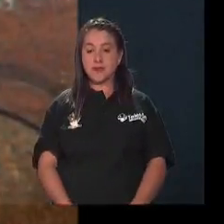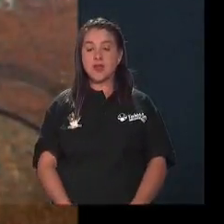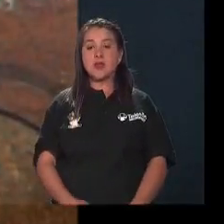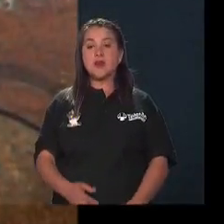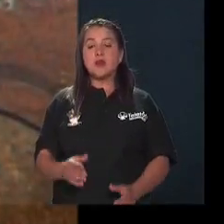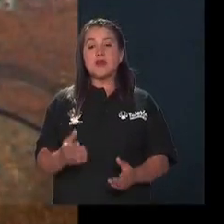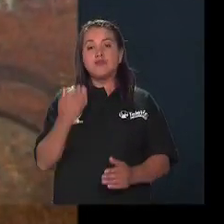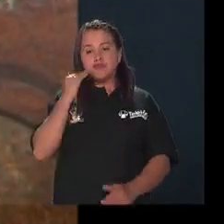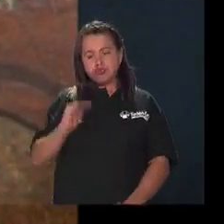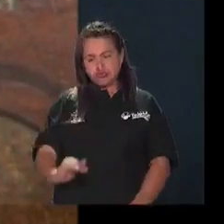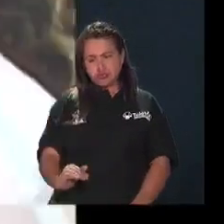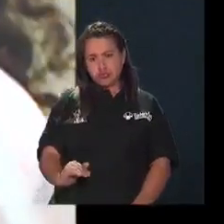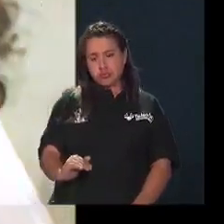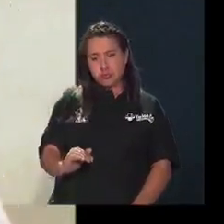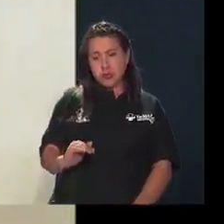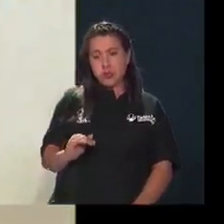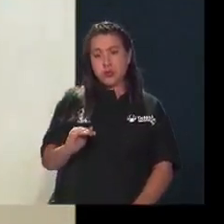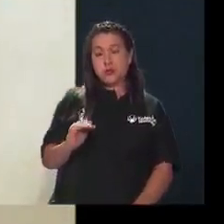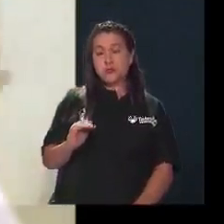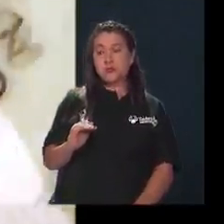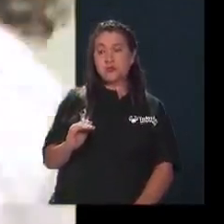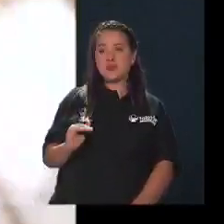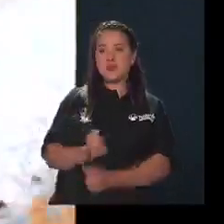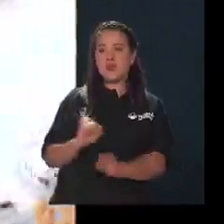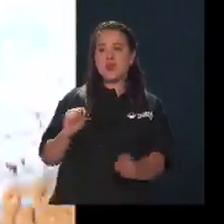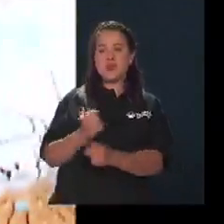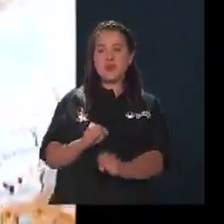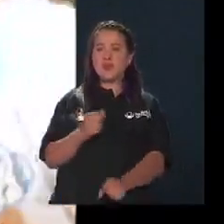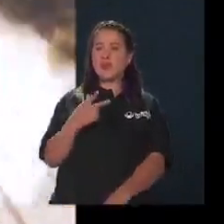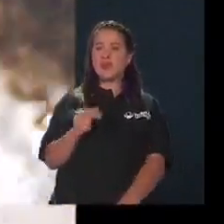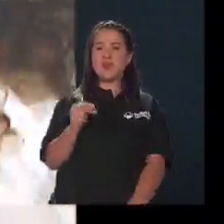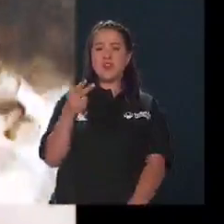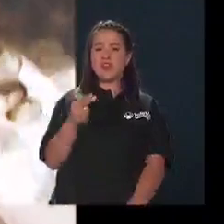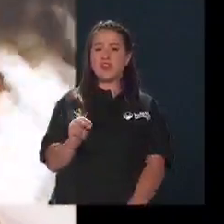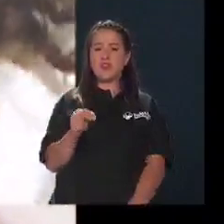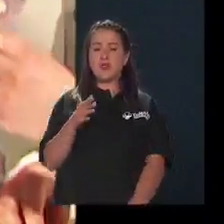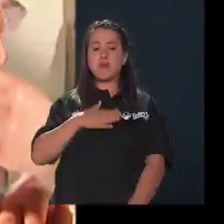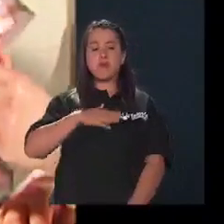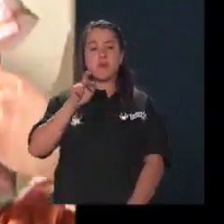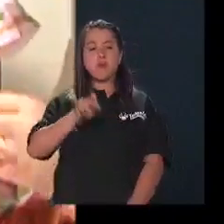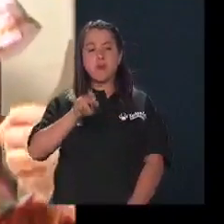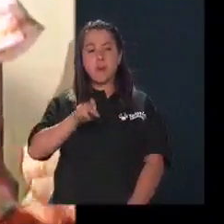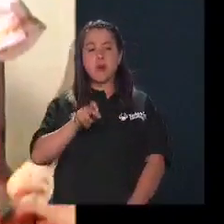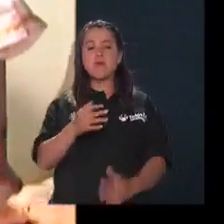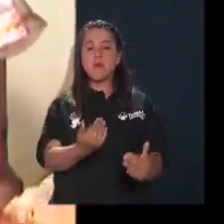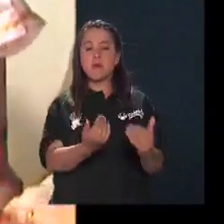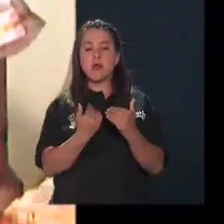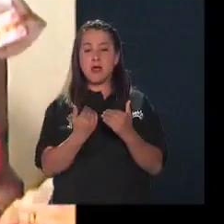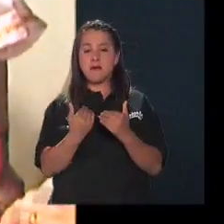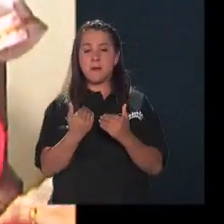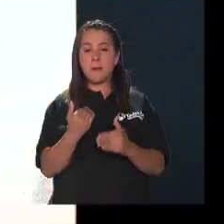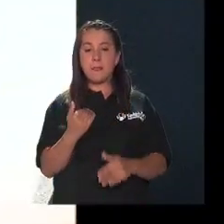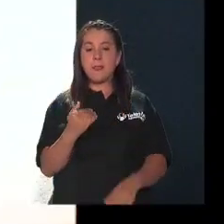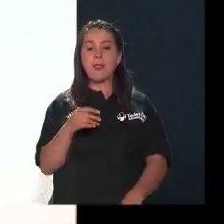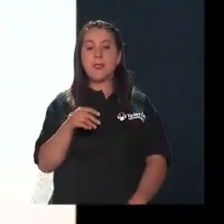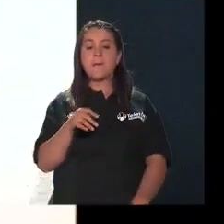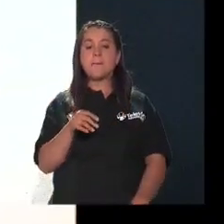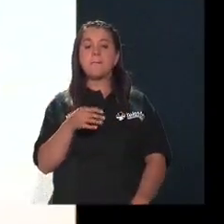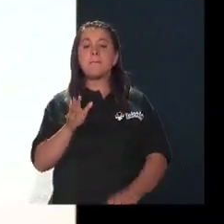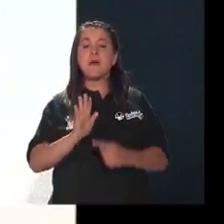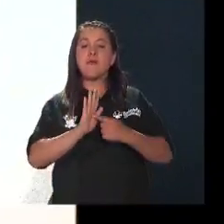Desde muy pequeña, cuando decía que algo no me podía resultar al usar los pies, mi papá me apoyaba en eso. Pie y me mostraba que sí se podía